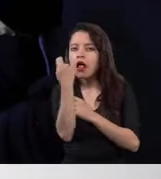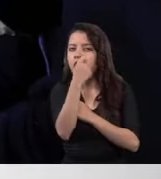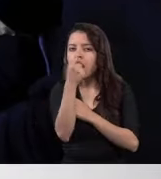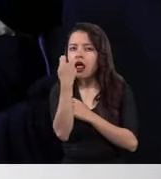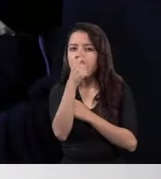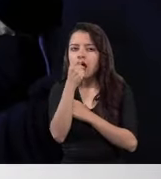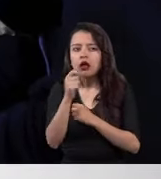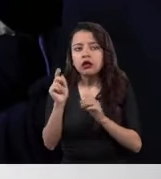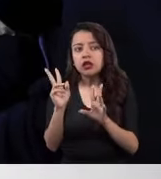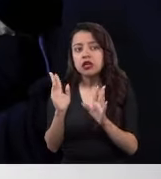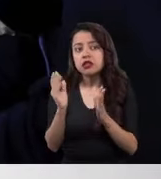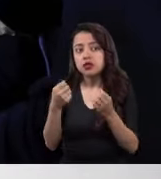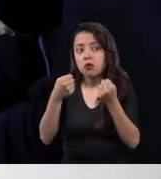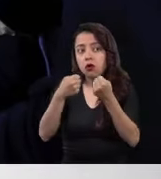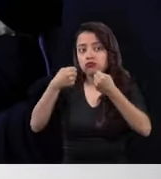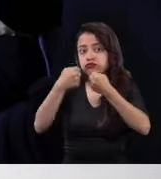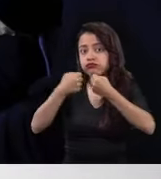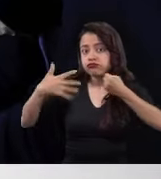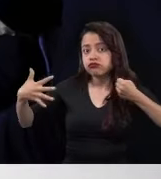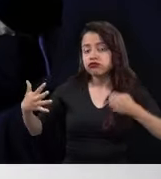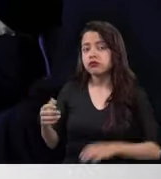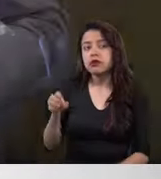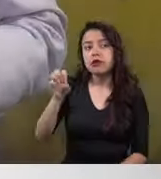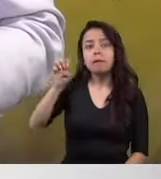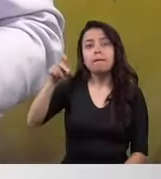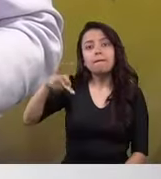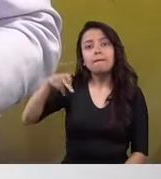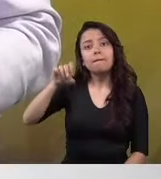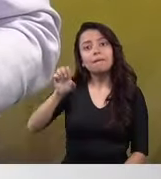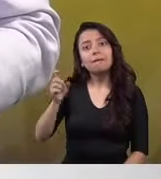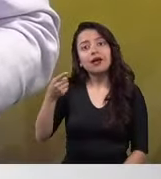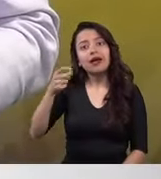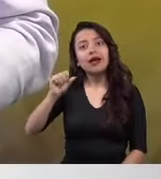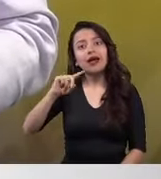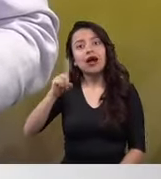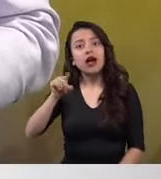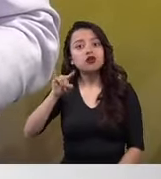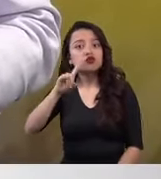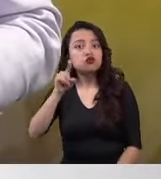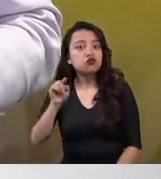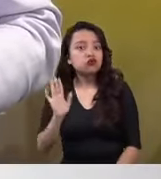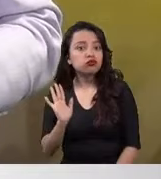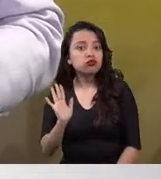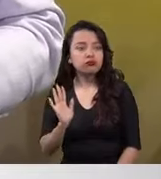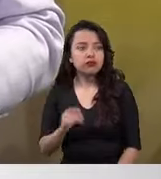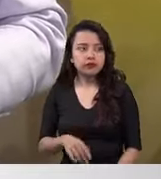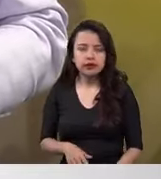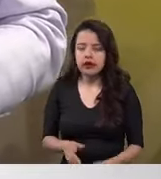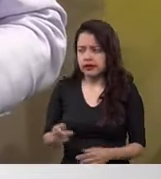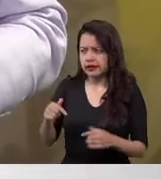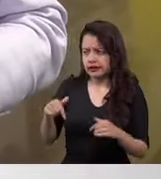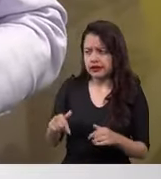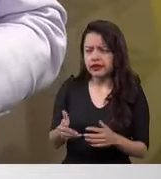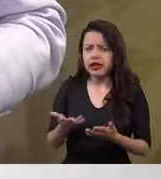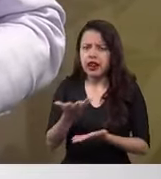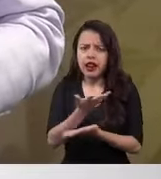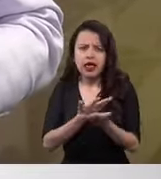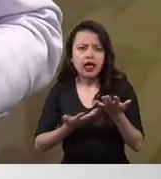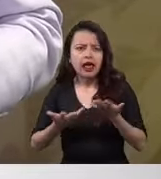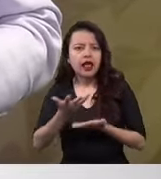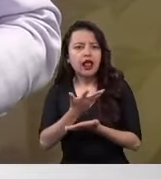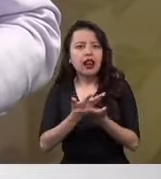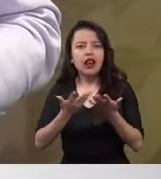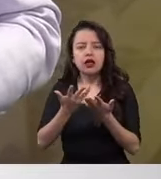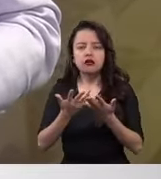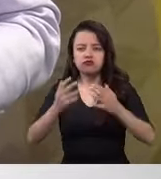absolutamente todo el sentido de esta historia, porque pues ya estábamos acá en otro, digamos, en otras teorías. Se había hablado también pues esa